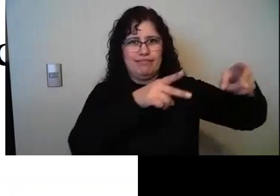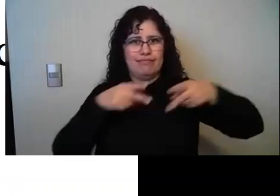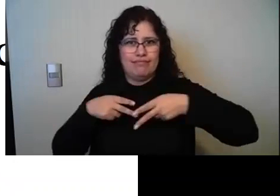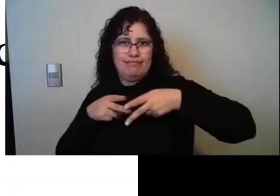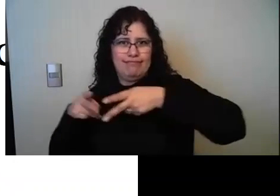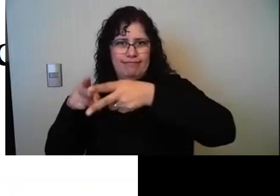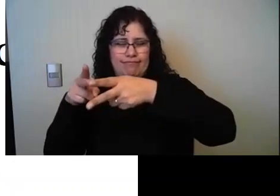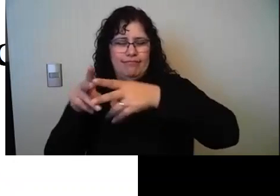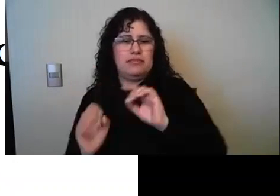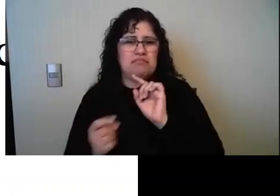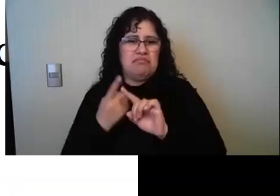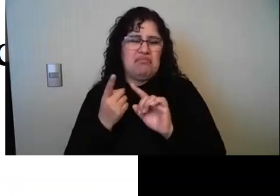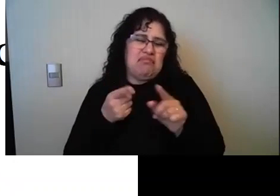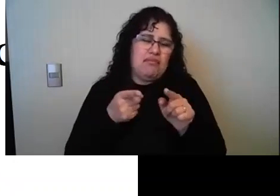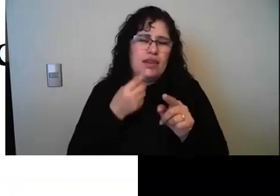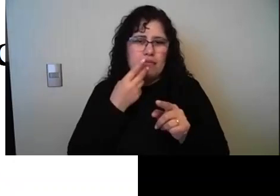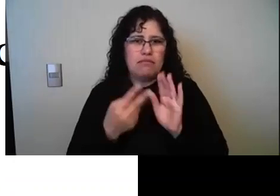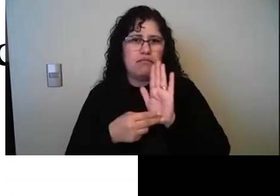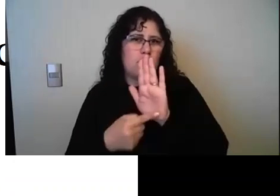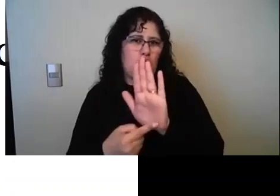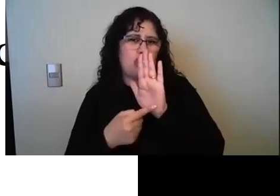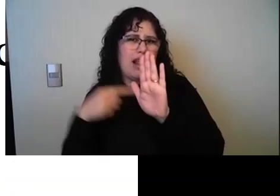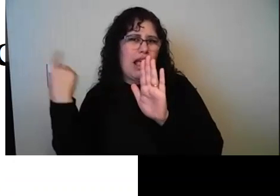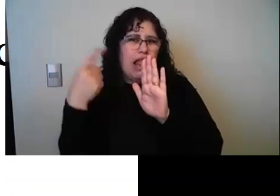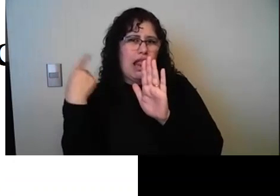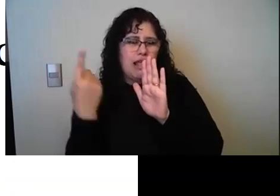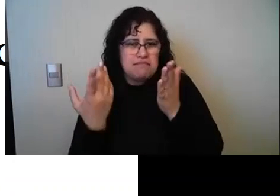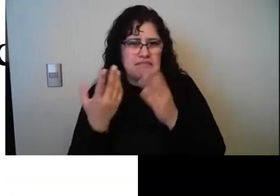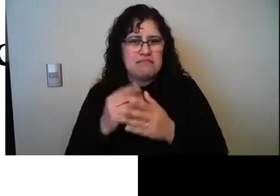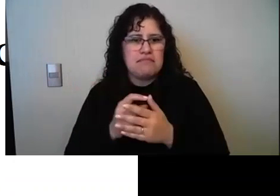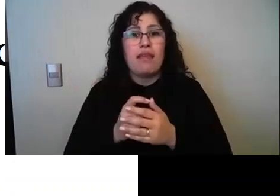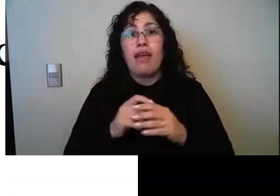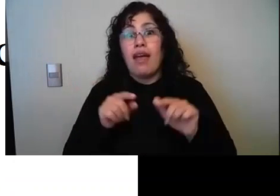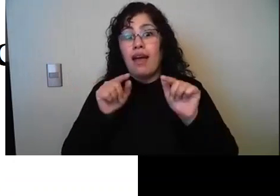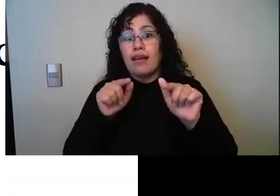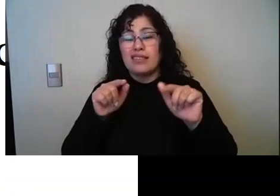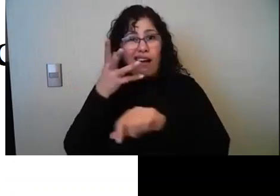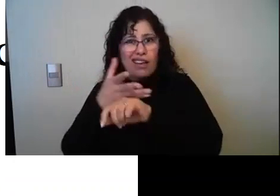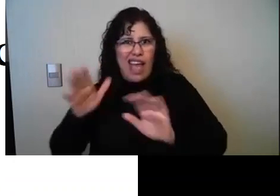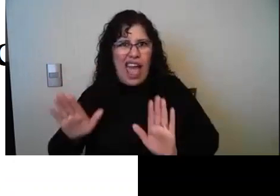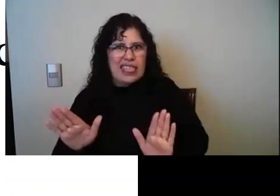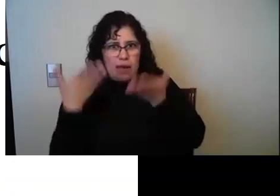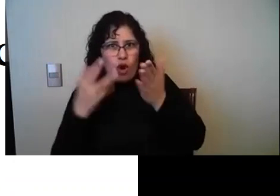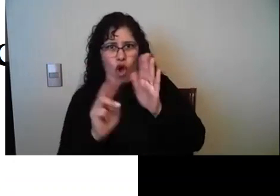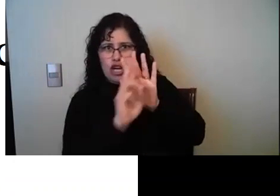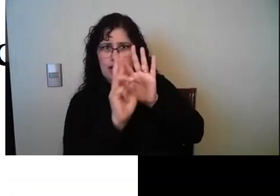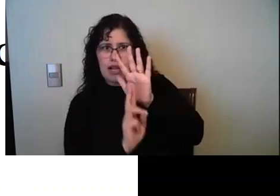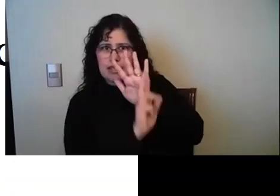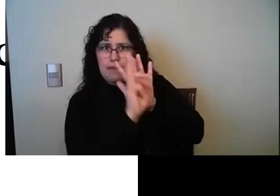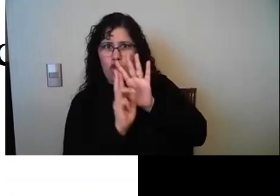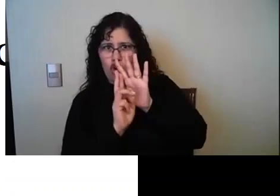En un esquema bien general tenemos un estímulo que es captado por un receptor,